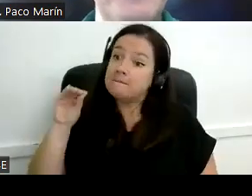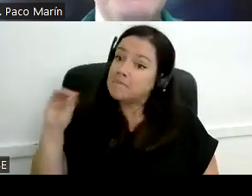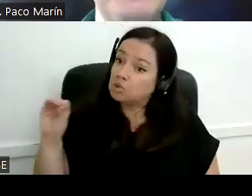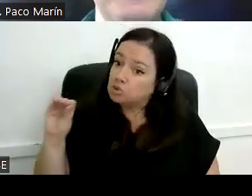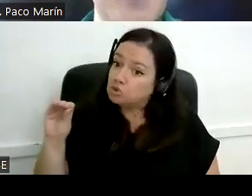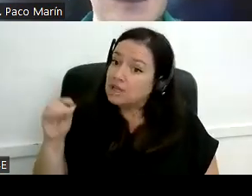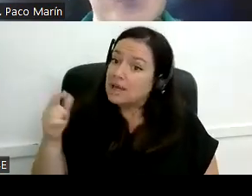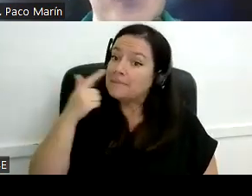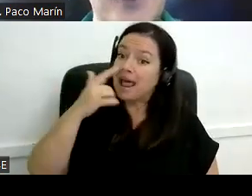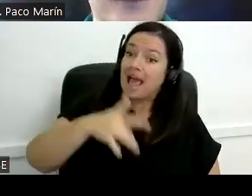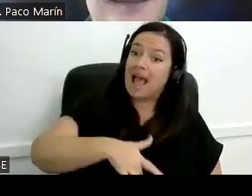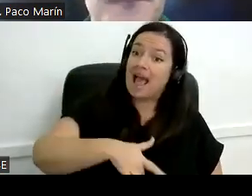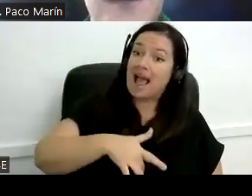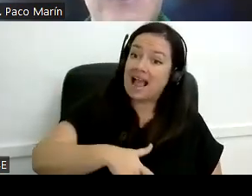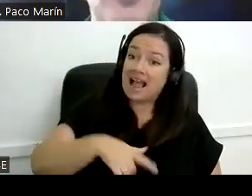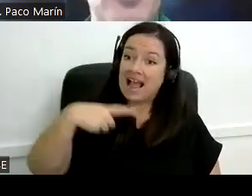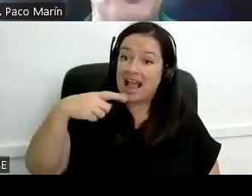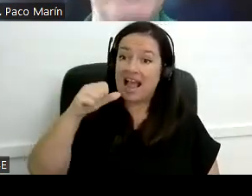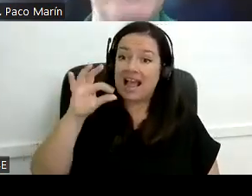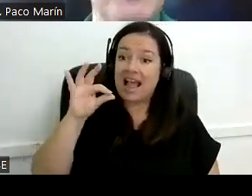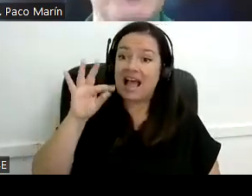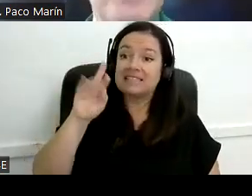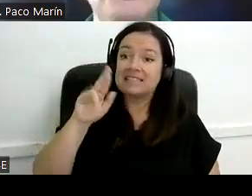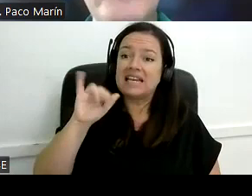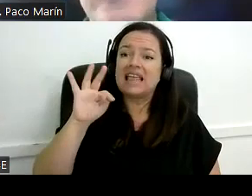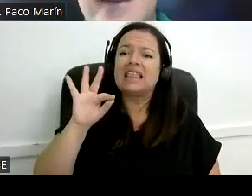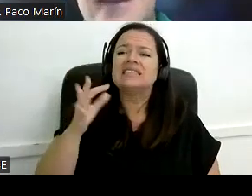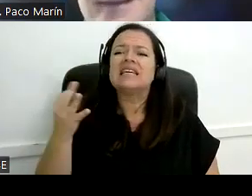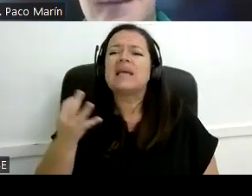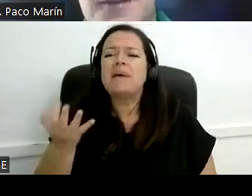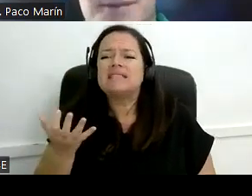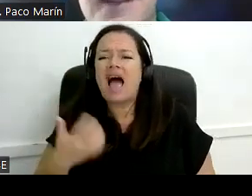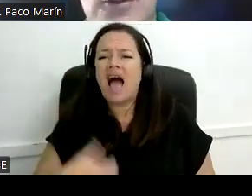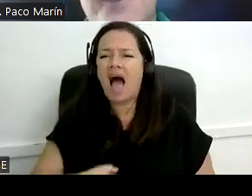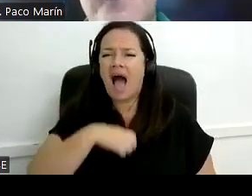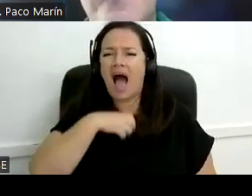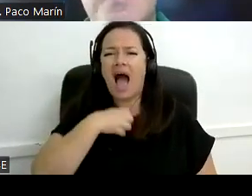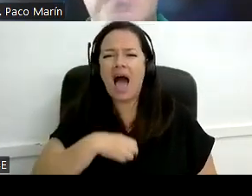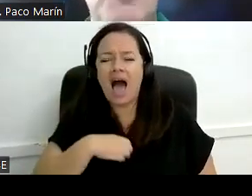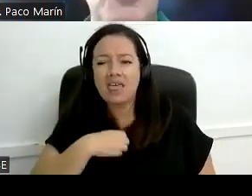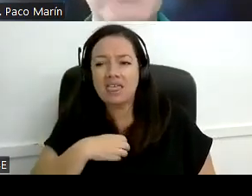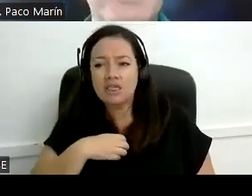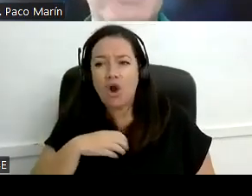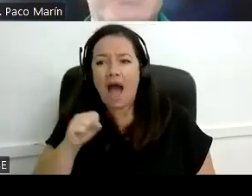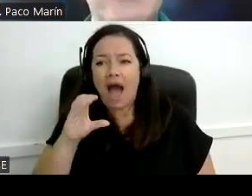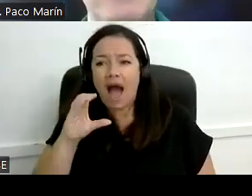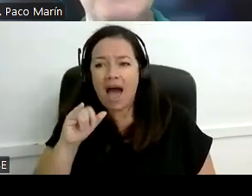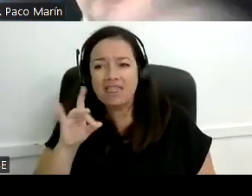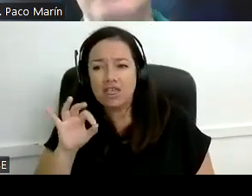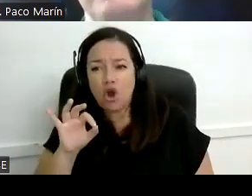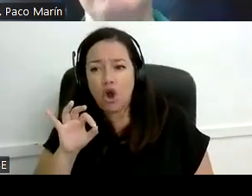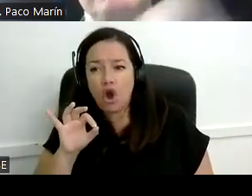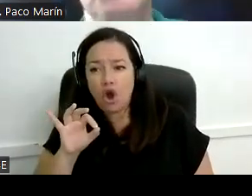fundamentalmente si esa gastritis o sea, qué tipo de síntoma tiene. Si es algo de acidez, simplemente algo de acidez, probaría a